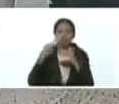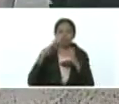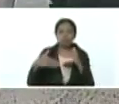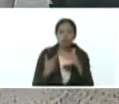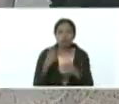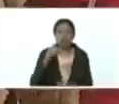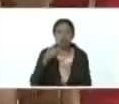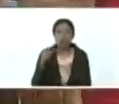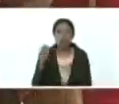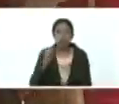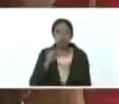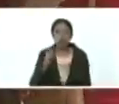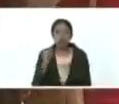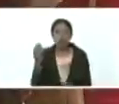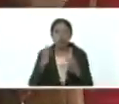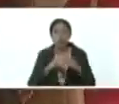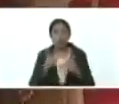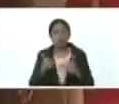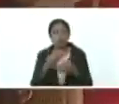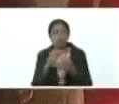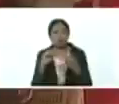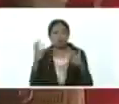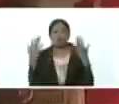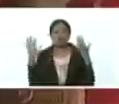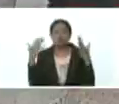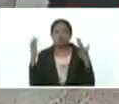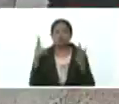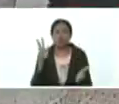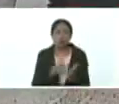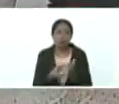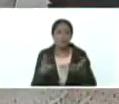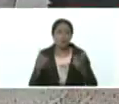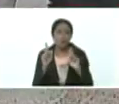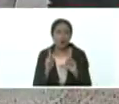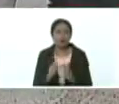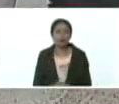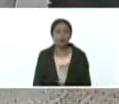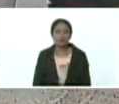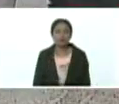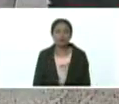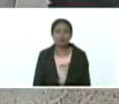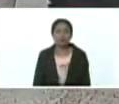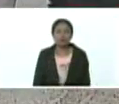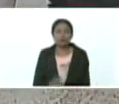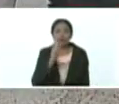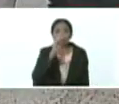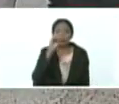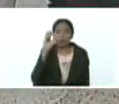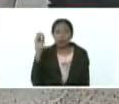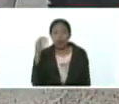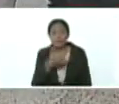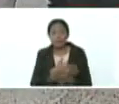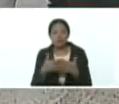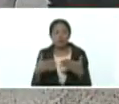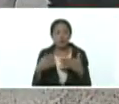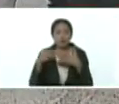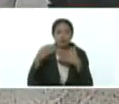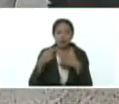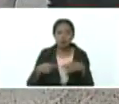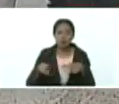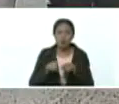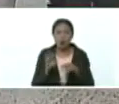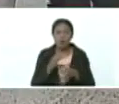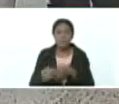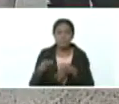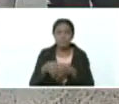acuerdo? Bueno, aprobado. 100 millones de dólares o su equivalente en